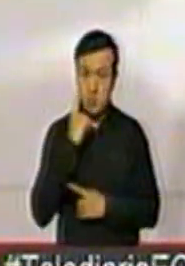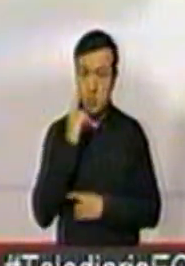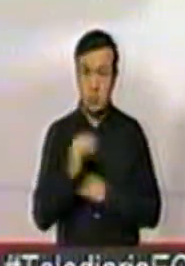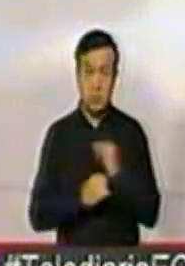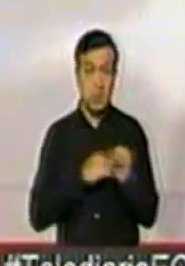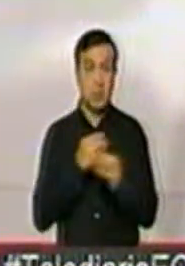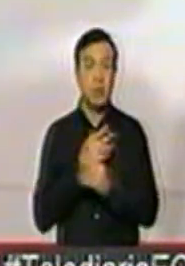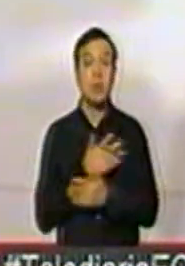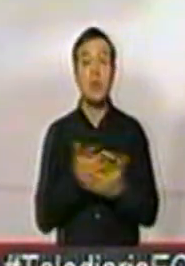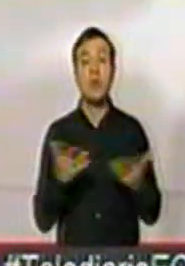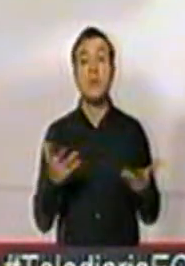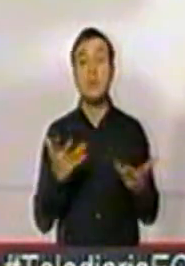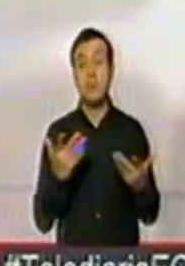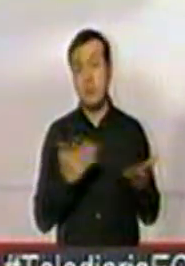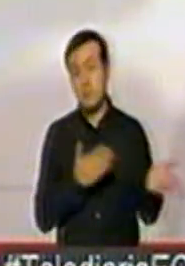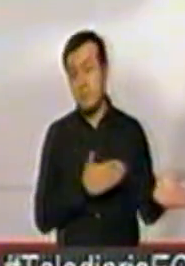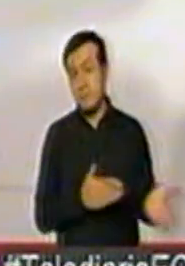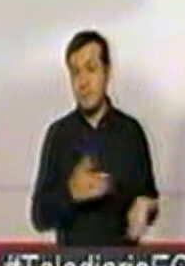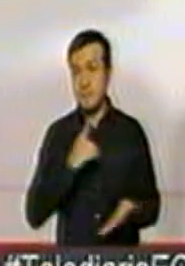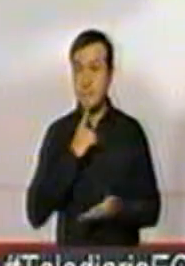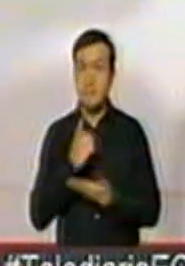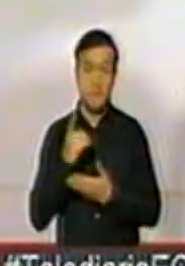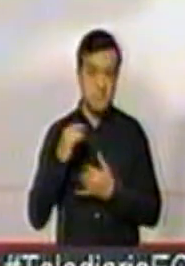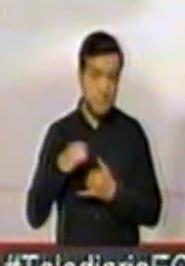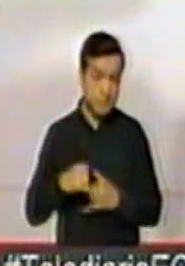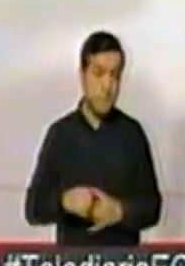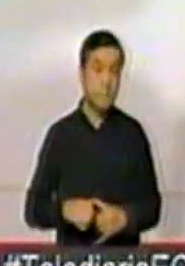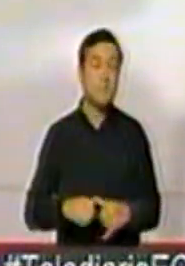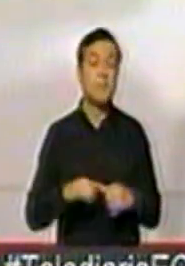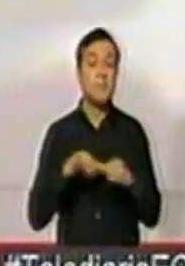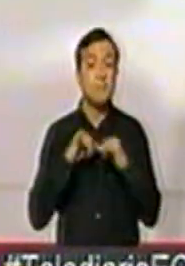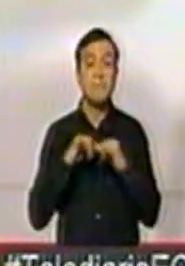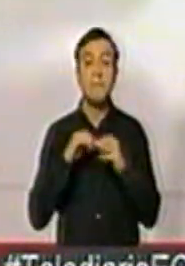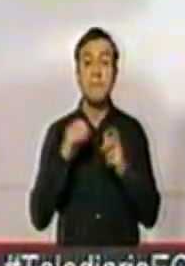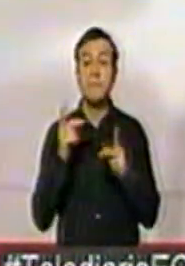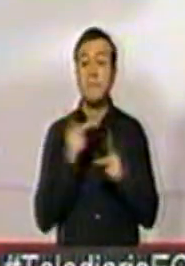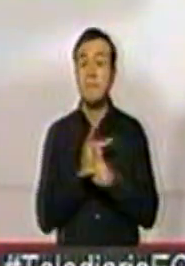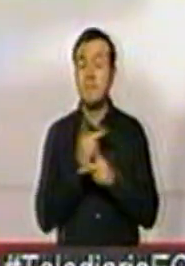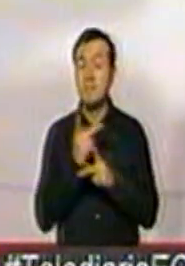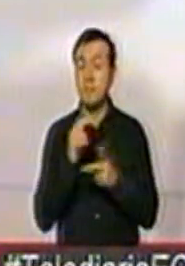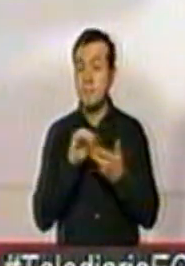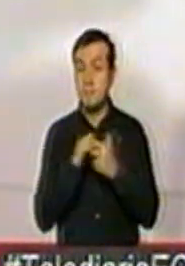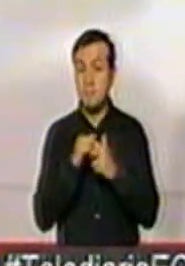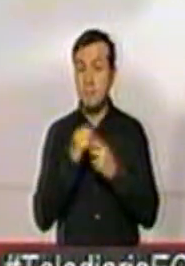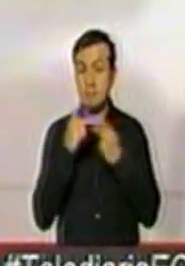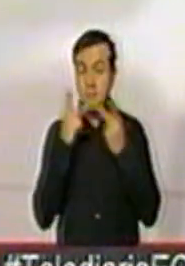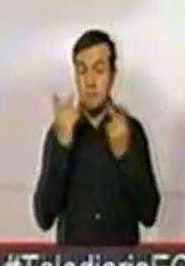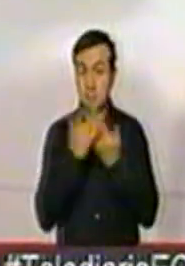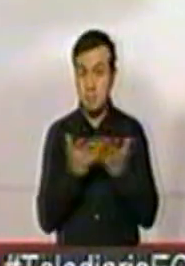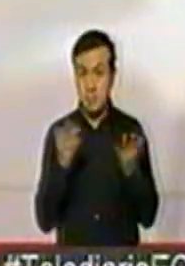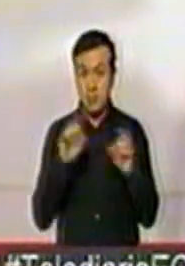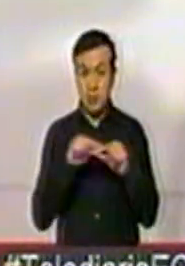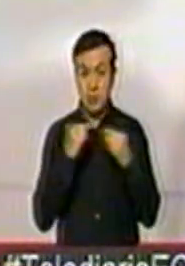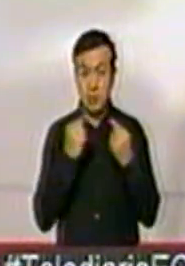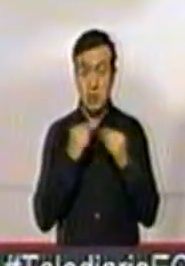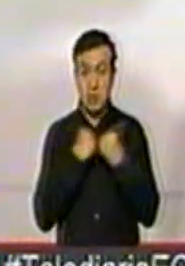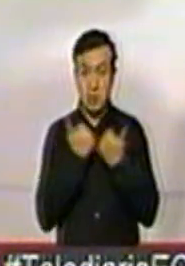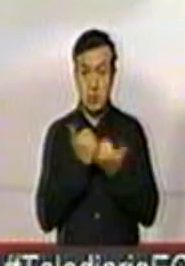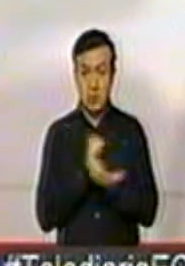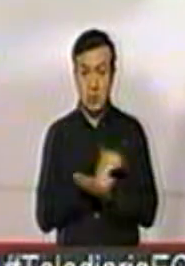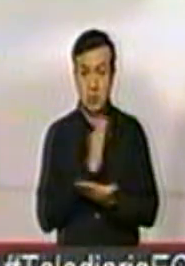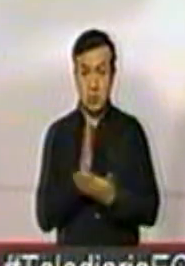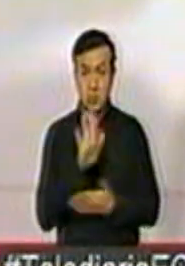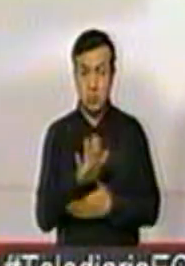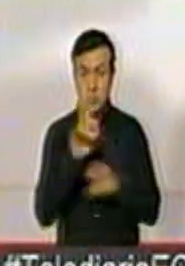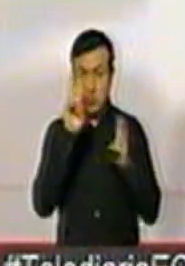internacional, se lo pondrá en conocimiento a efectos de seguir generando una incidencia pública que obligue a la Asamblea Nacional a que este tipo